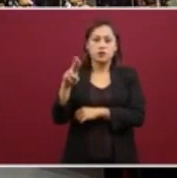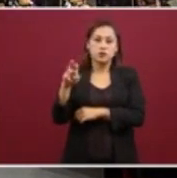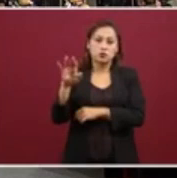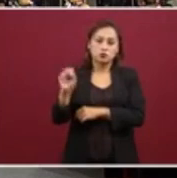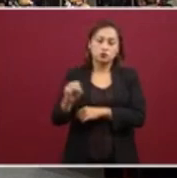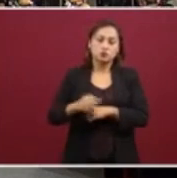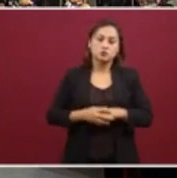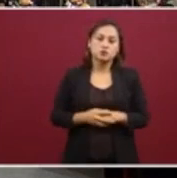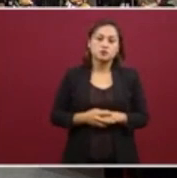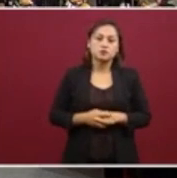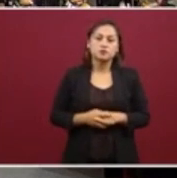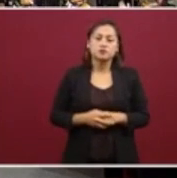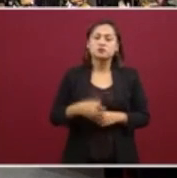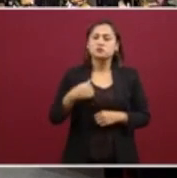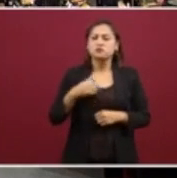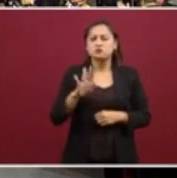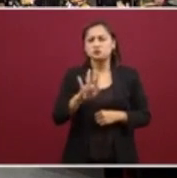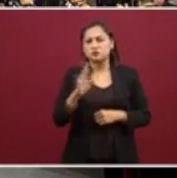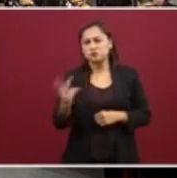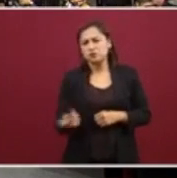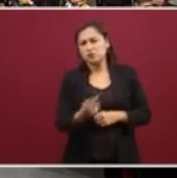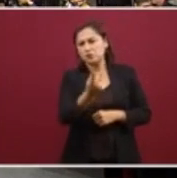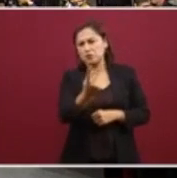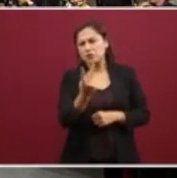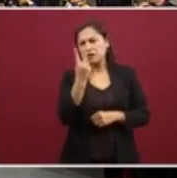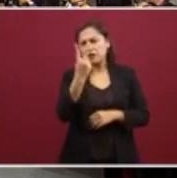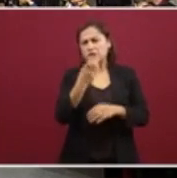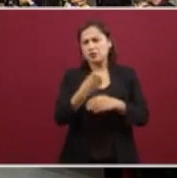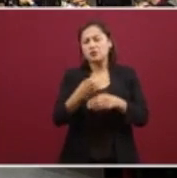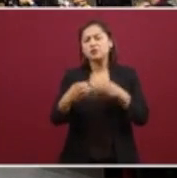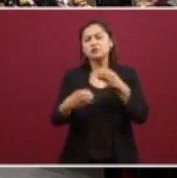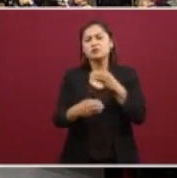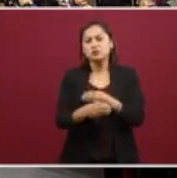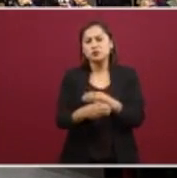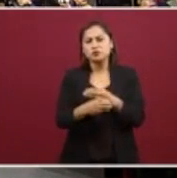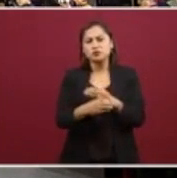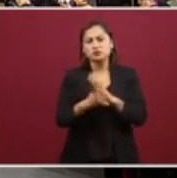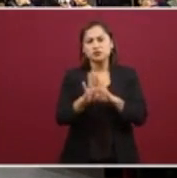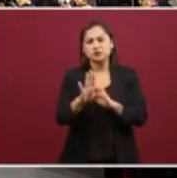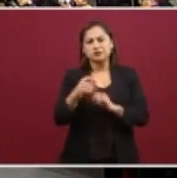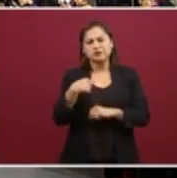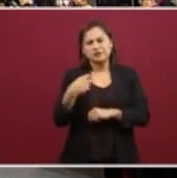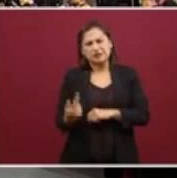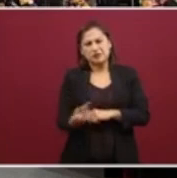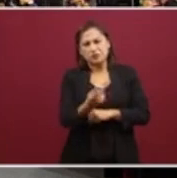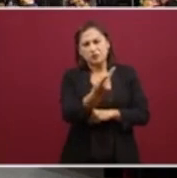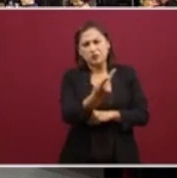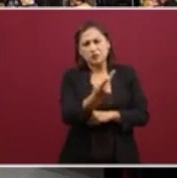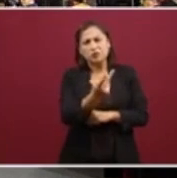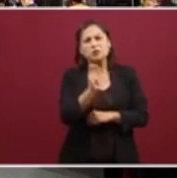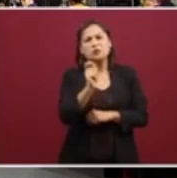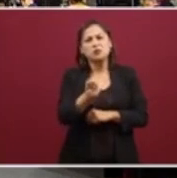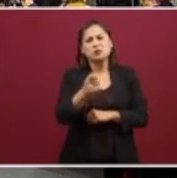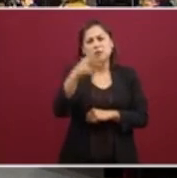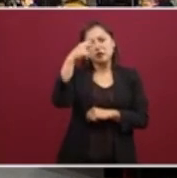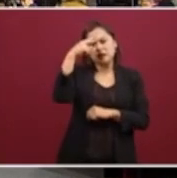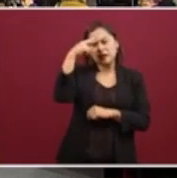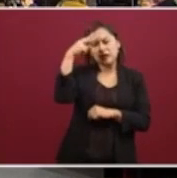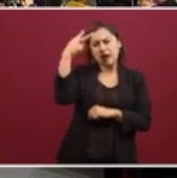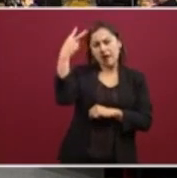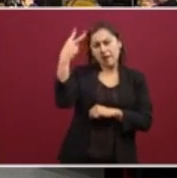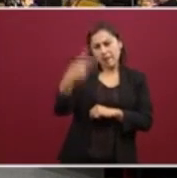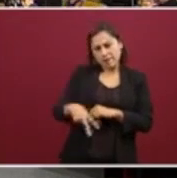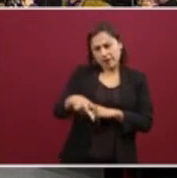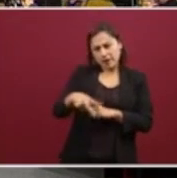sobre dos cosas. Primero, confirmar que México acepta un acuerdo